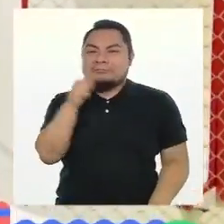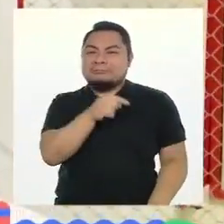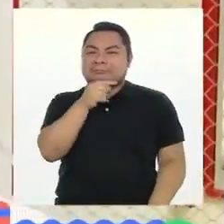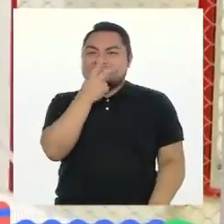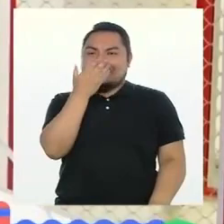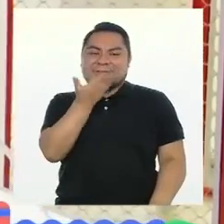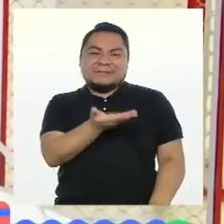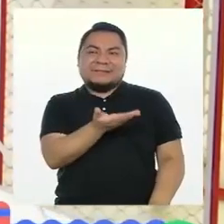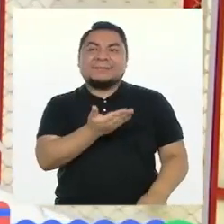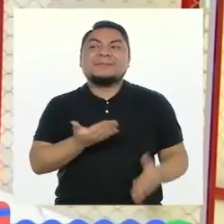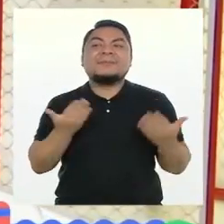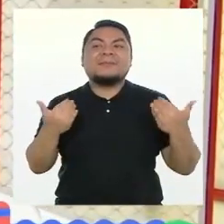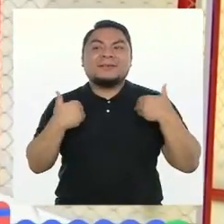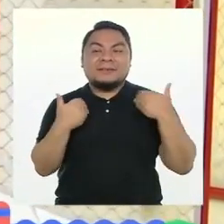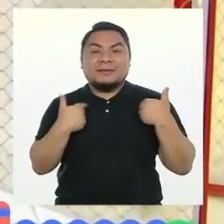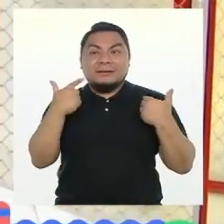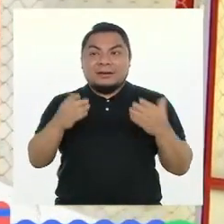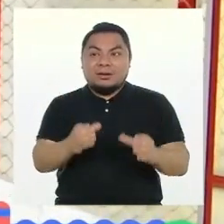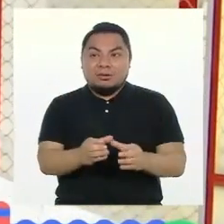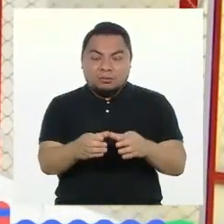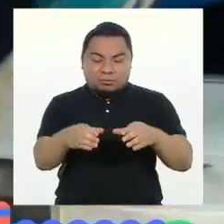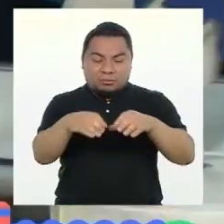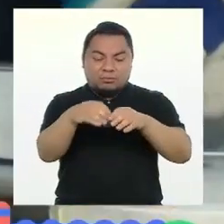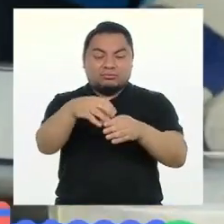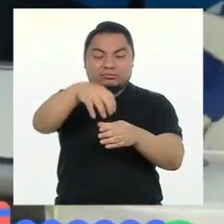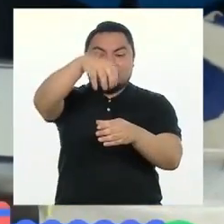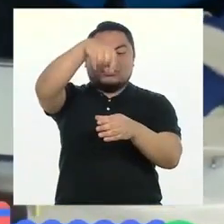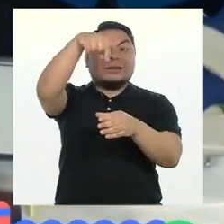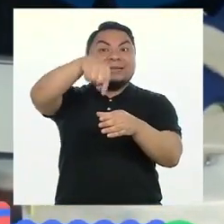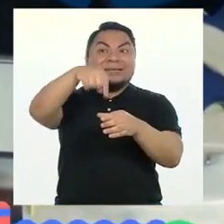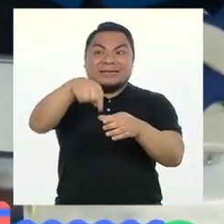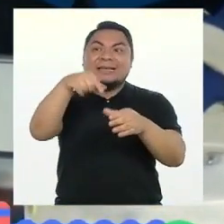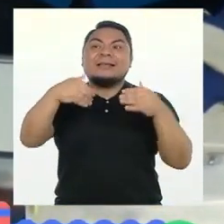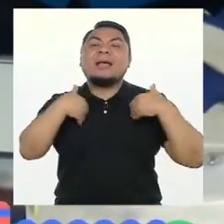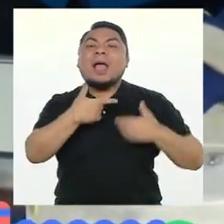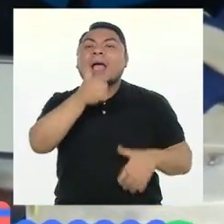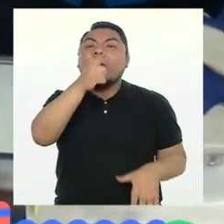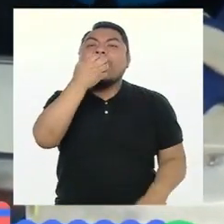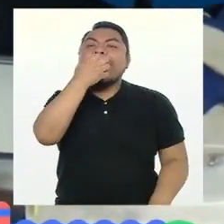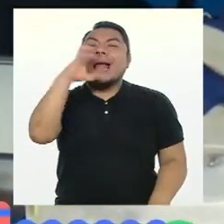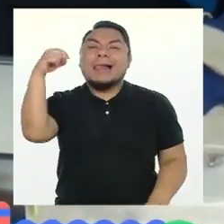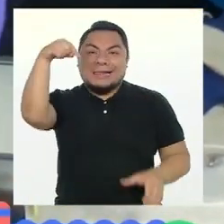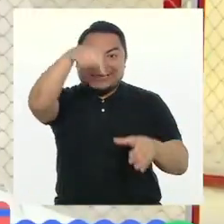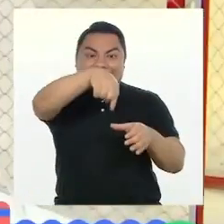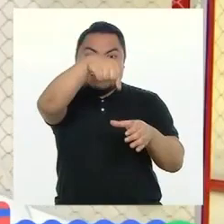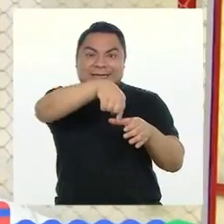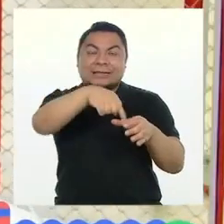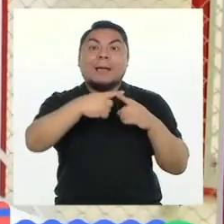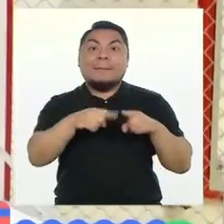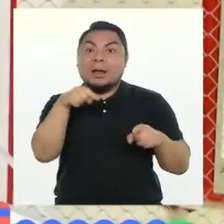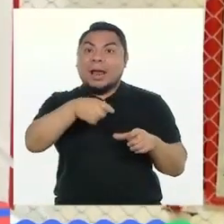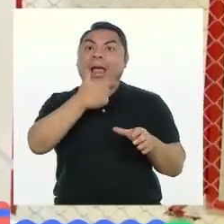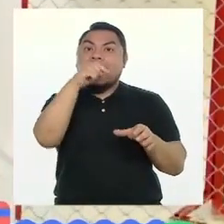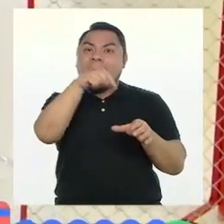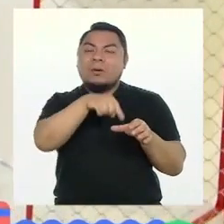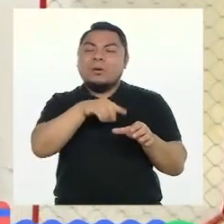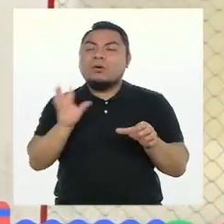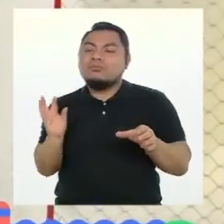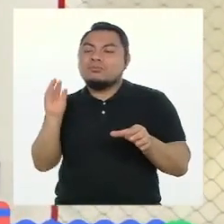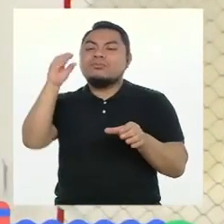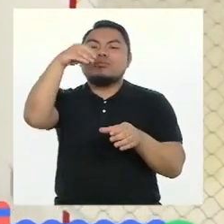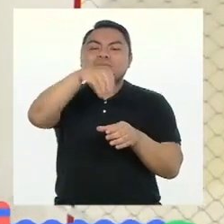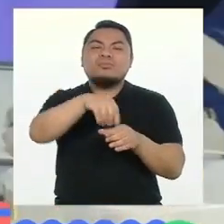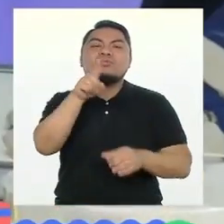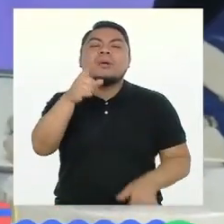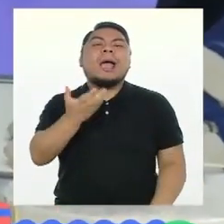encima de la mesa. Tengo un balón redondo de laboratorio, el cual tiene agua caliente adentro. Pero a esta agua vamos a añadirle un